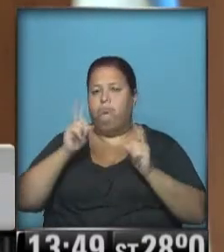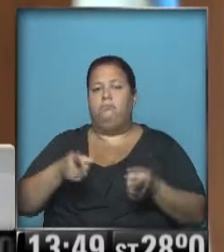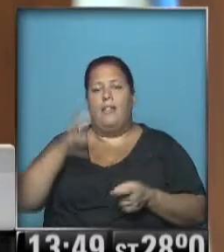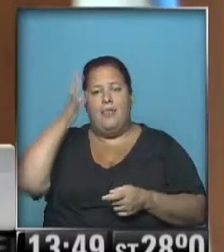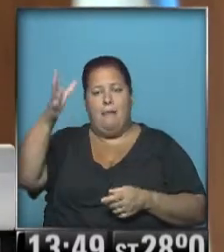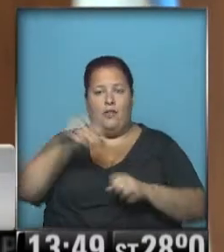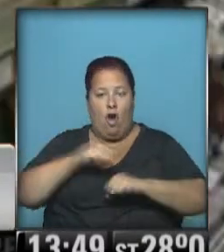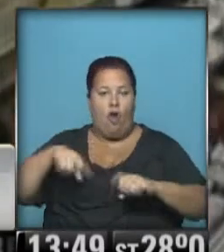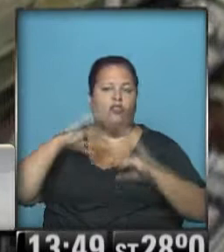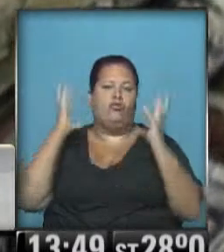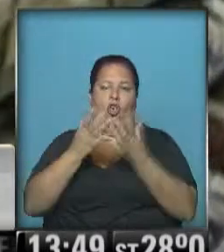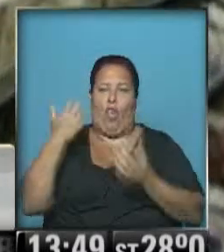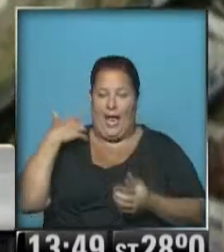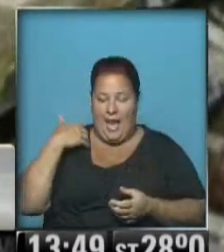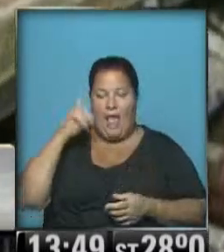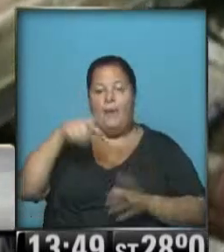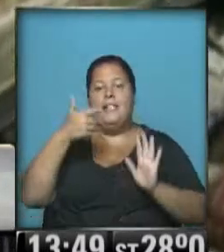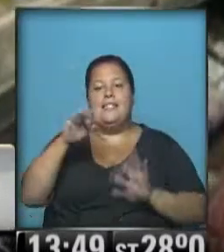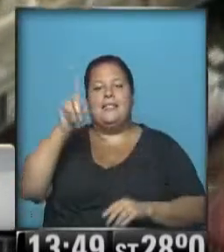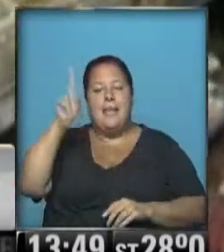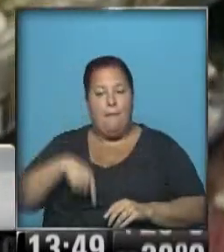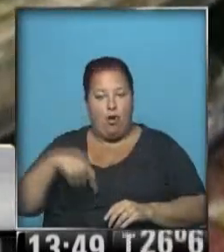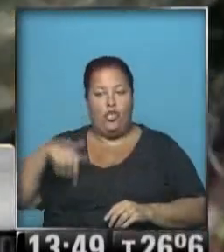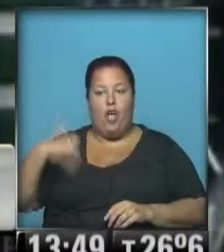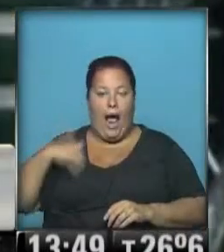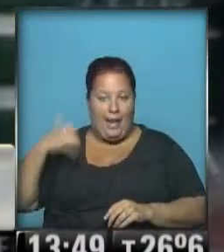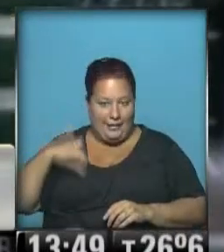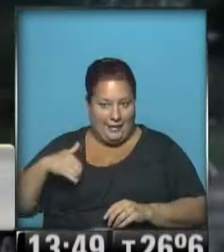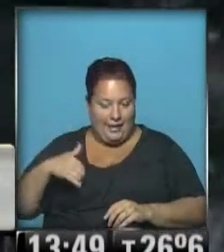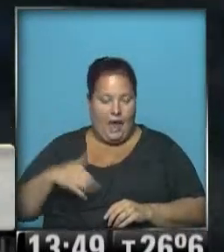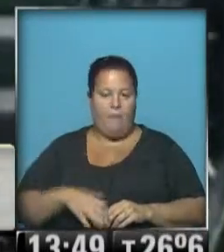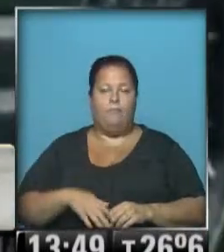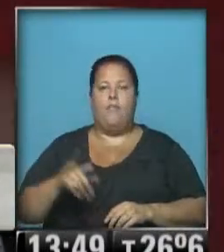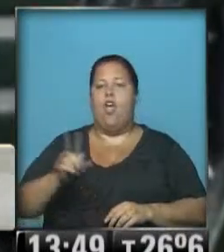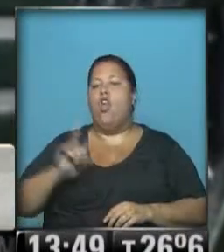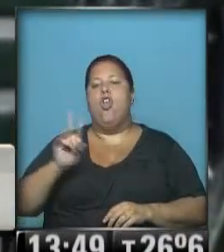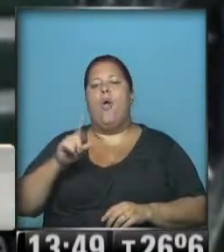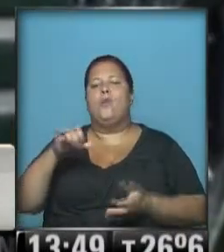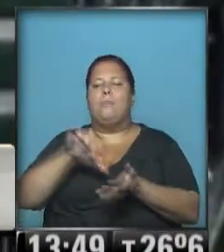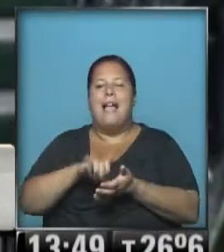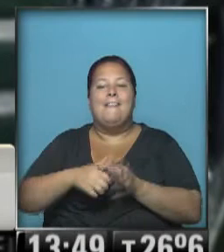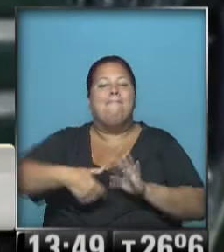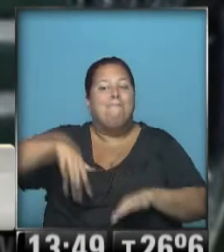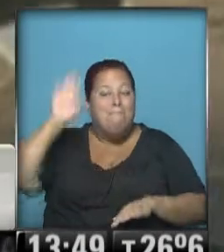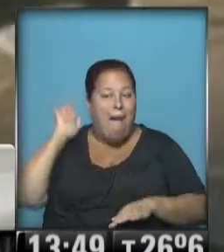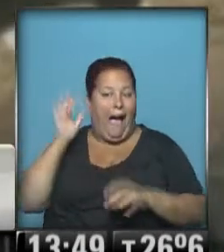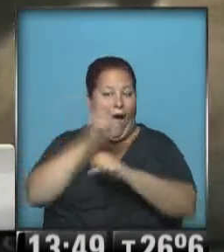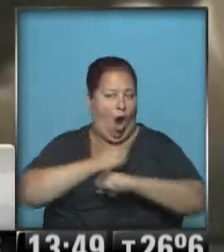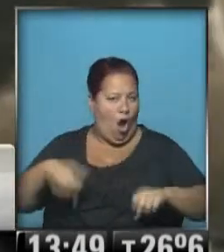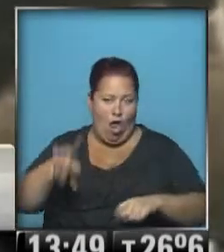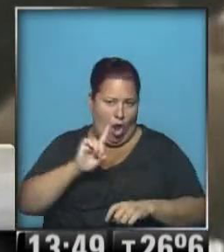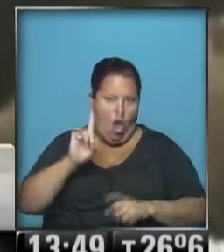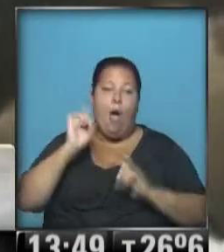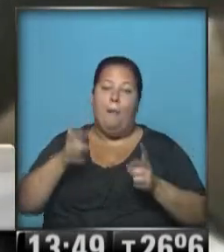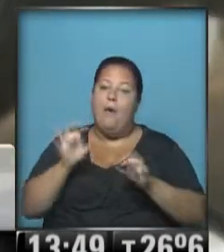exceso de peso en general, que alcanza un 60% en la Argentina. Si bien no es de los países con mayor incidencia de obesidad, es